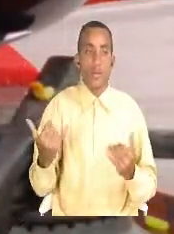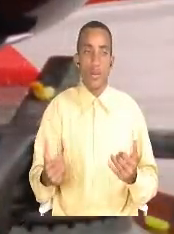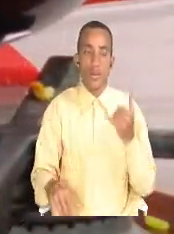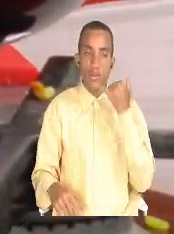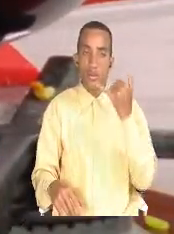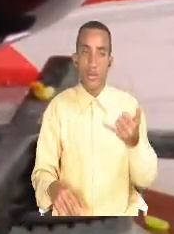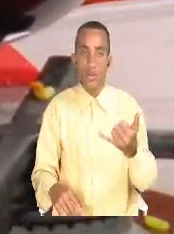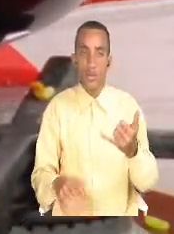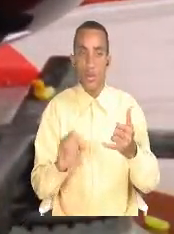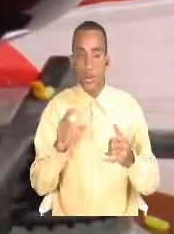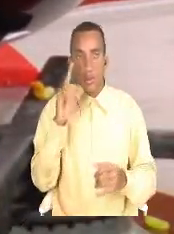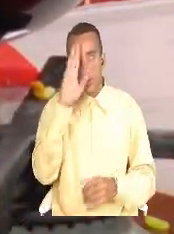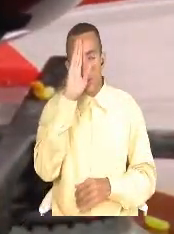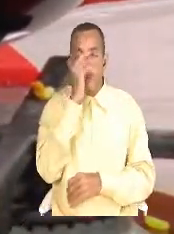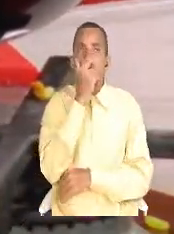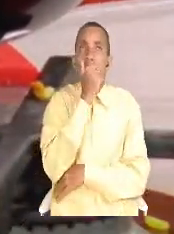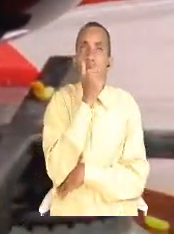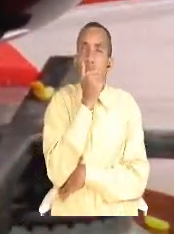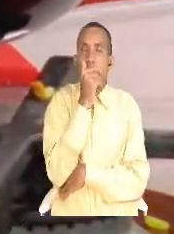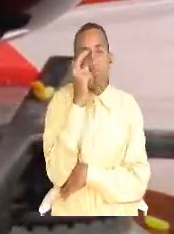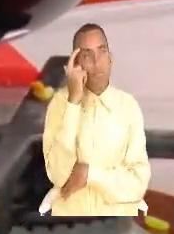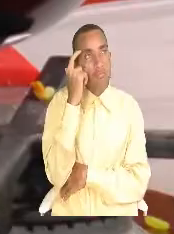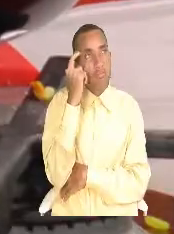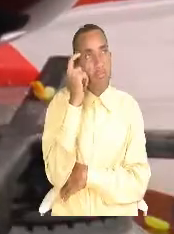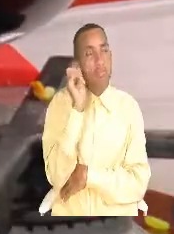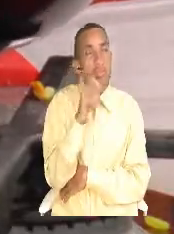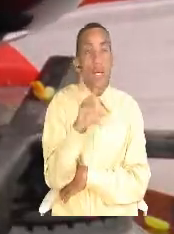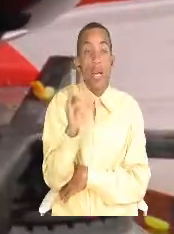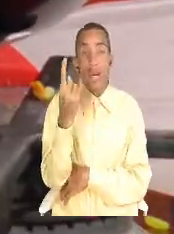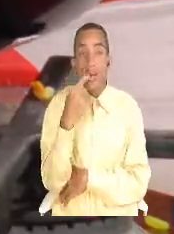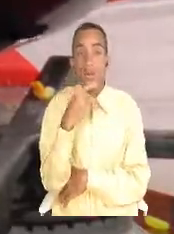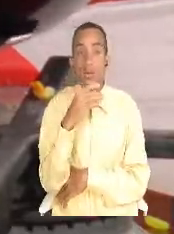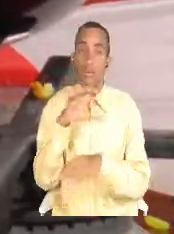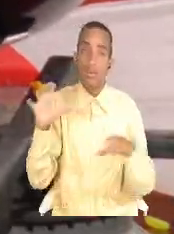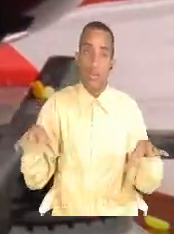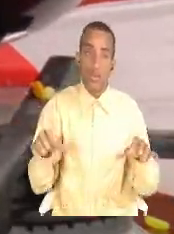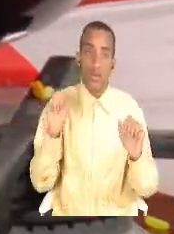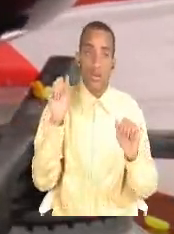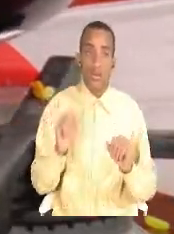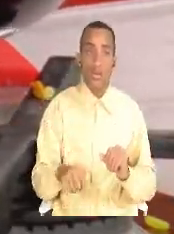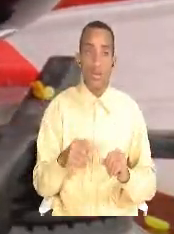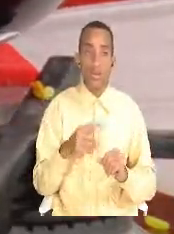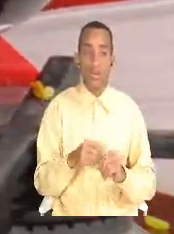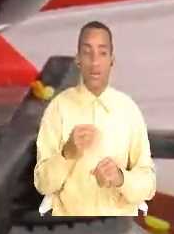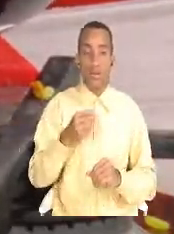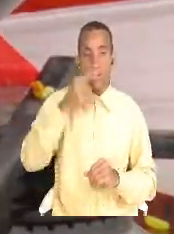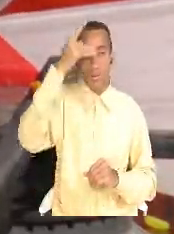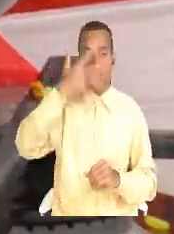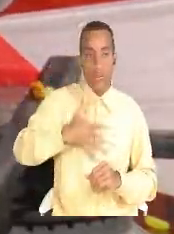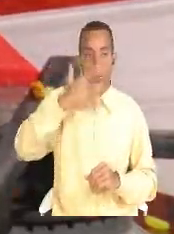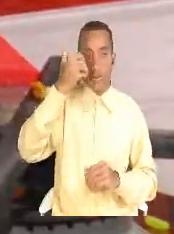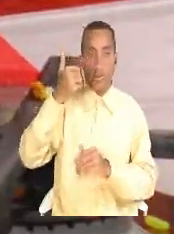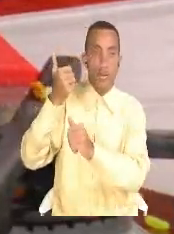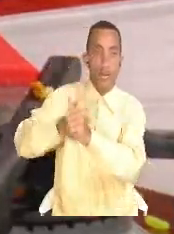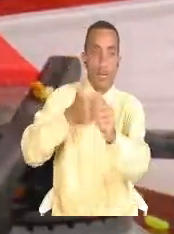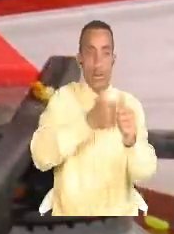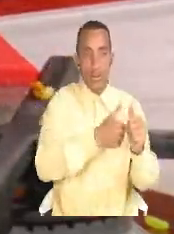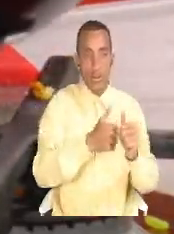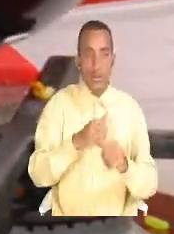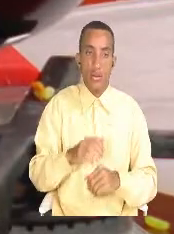se queda con la idea de ustedes para algún evento. Nos pueden seguir en los fanpage de cada una de las